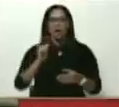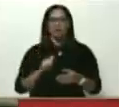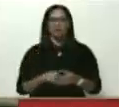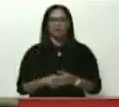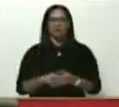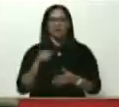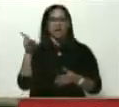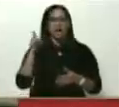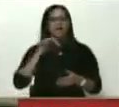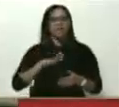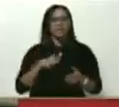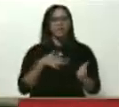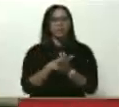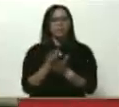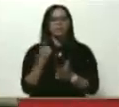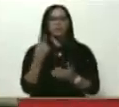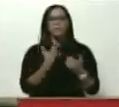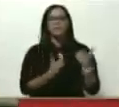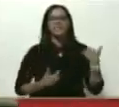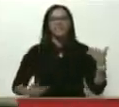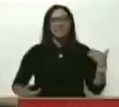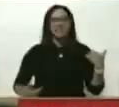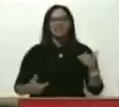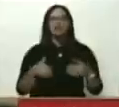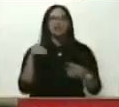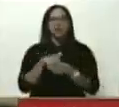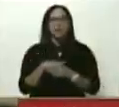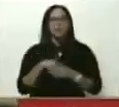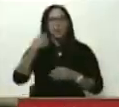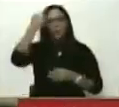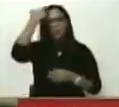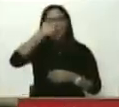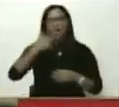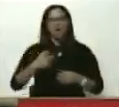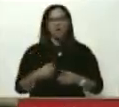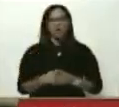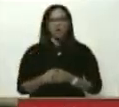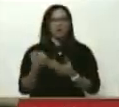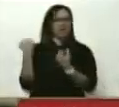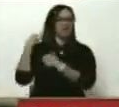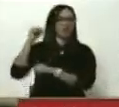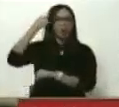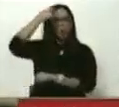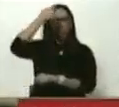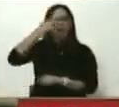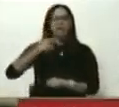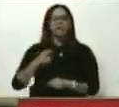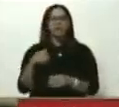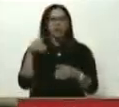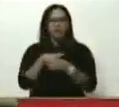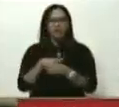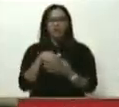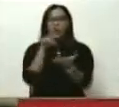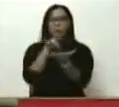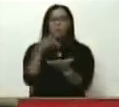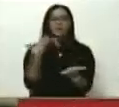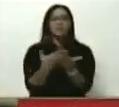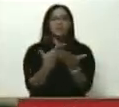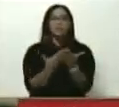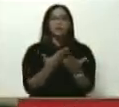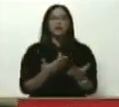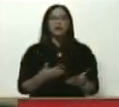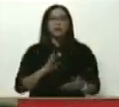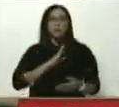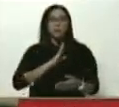Ahí están las consecuencias de un presidente que fue electo por un pueblo, le dio la espalda al pueblo que lo eligió, lo expulsó hasta el propio partido, que